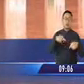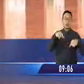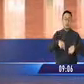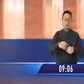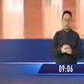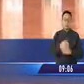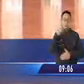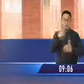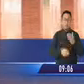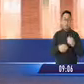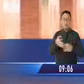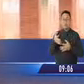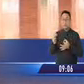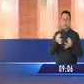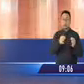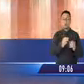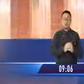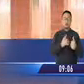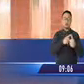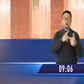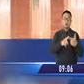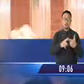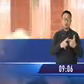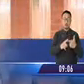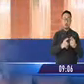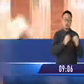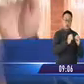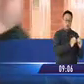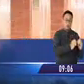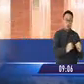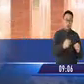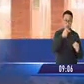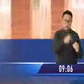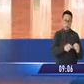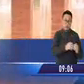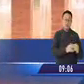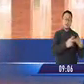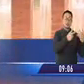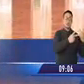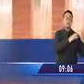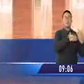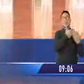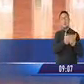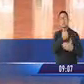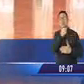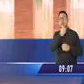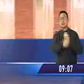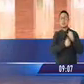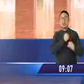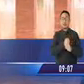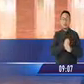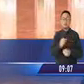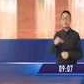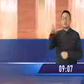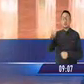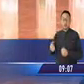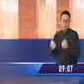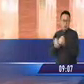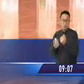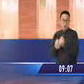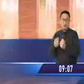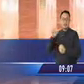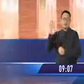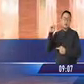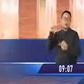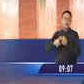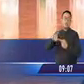de penas. Para los organizadores es una pena de 7 a 10 años. Y para el resto de colaboradores, la pena es de